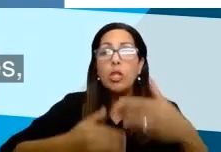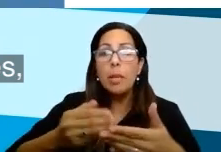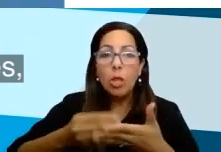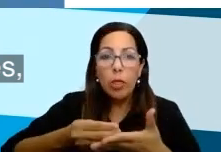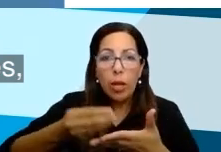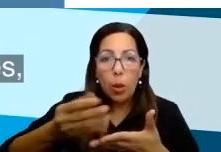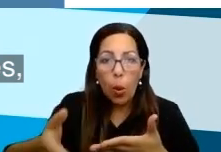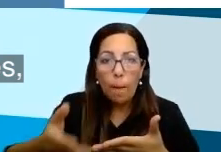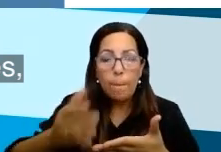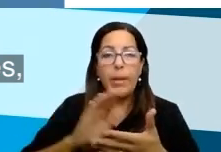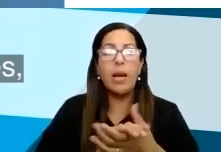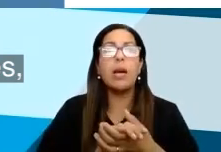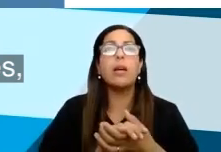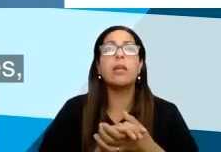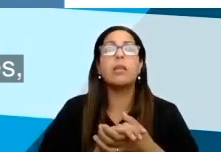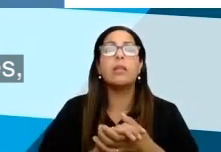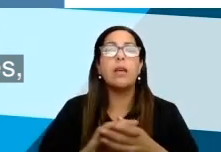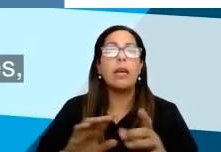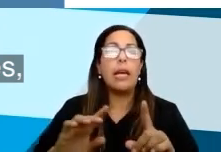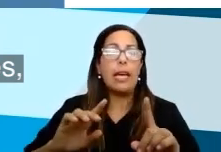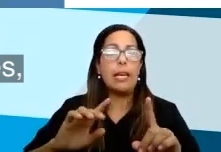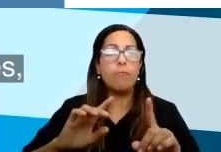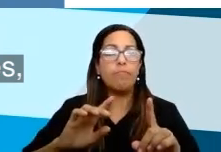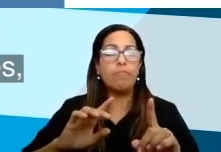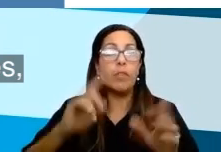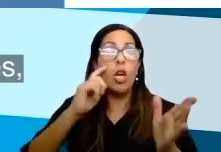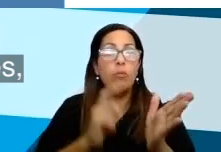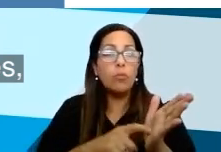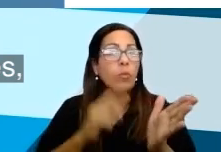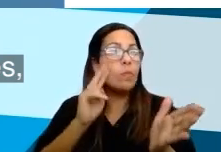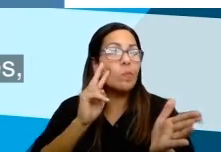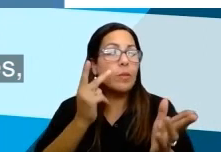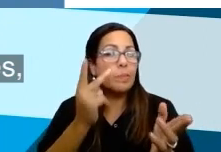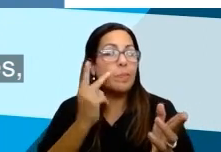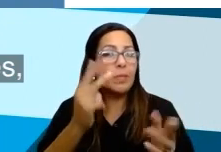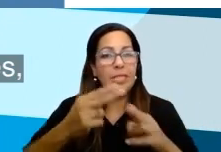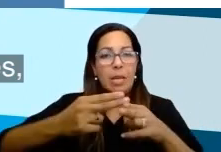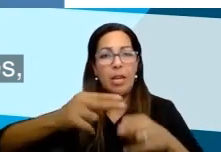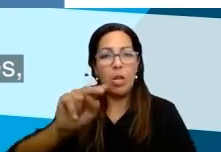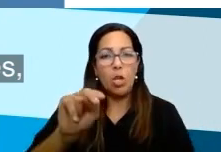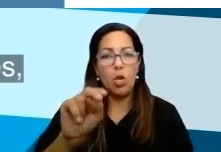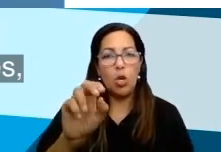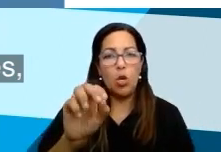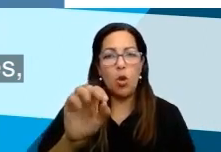son las notificaciones de fondos disponibles que llamamos NOFAs, las